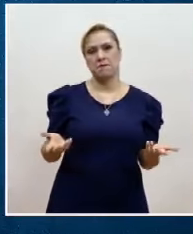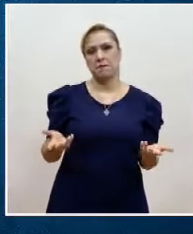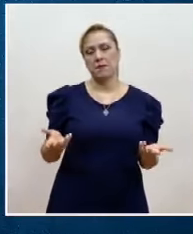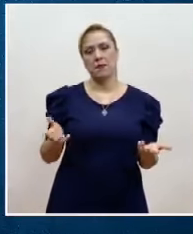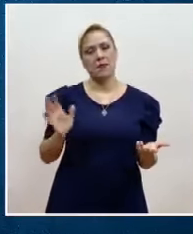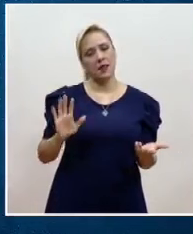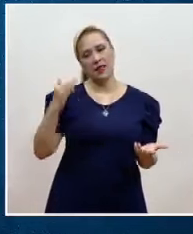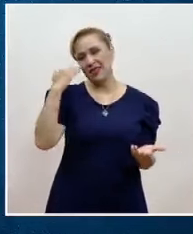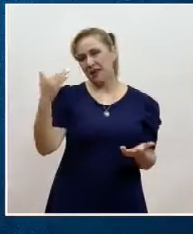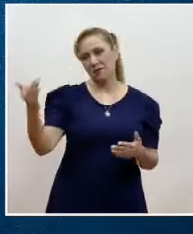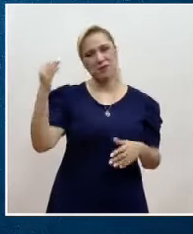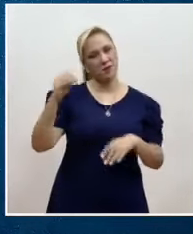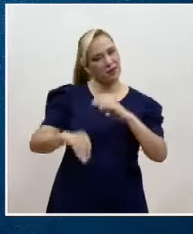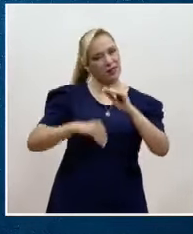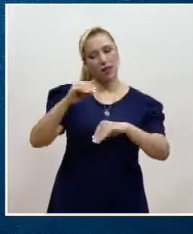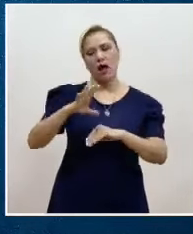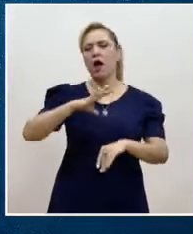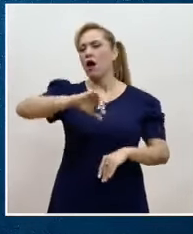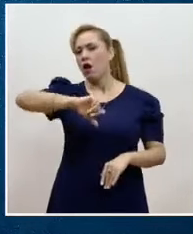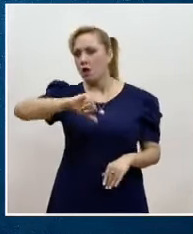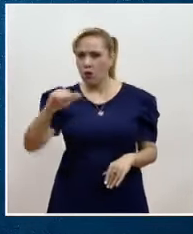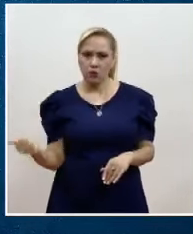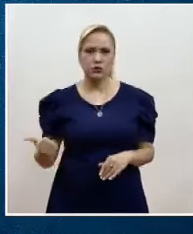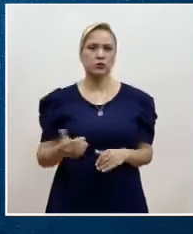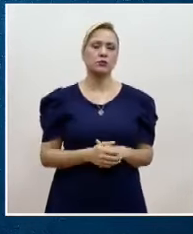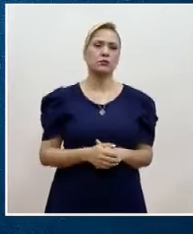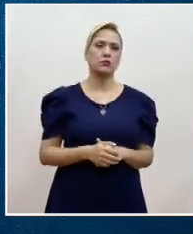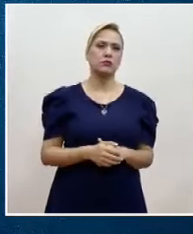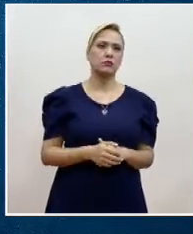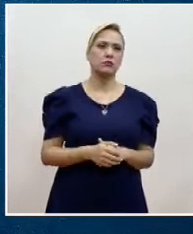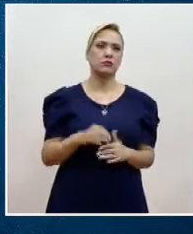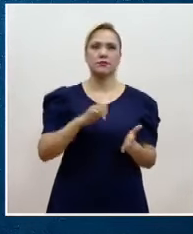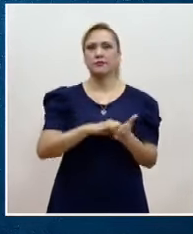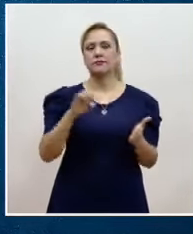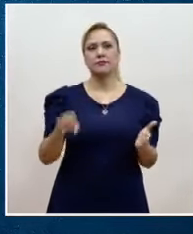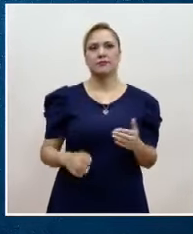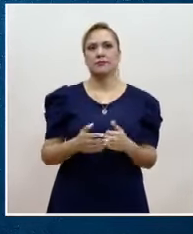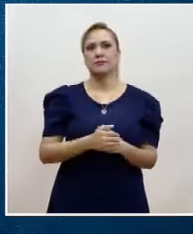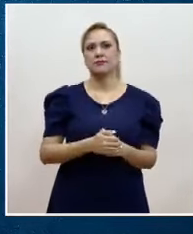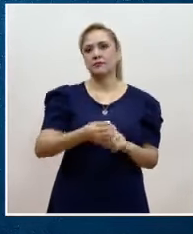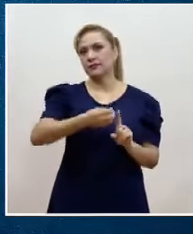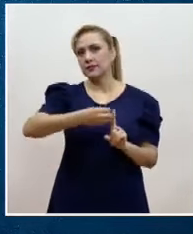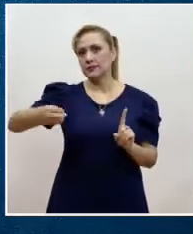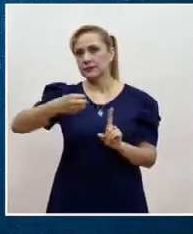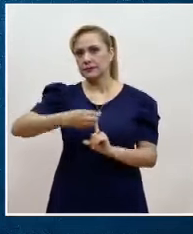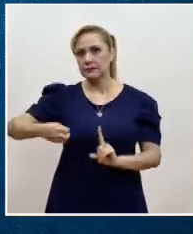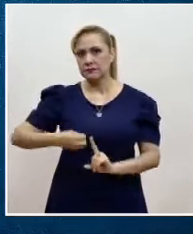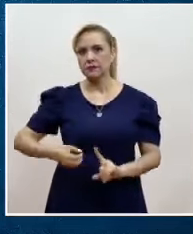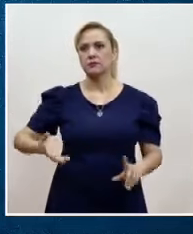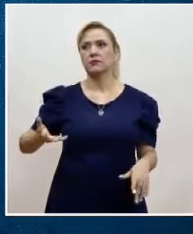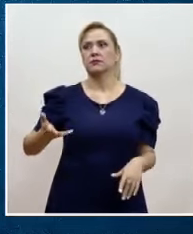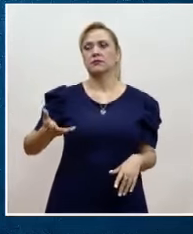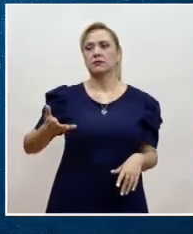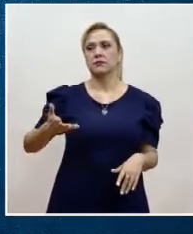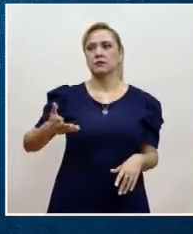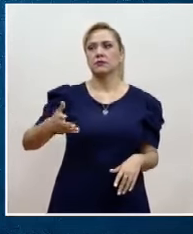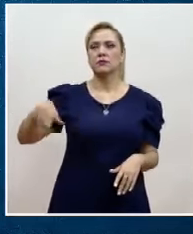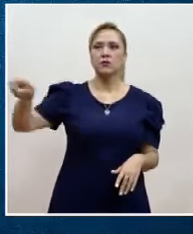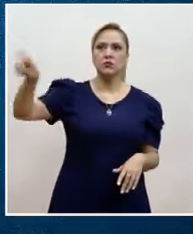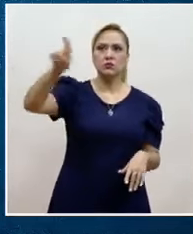lleva mucho tiempo. Hay muchas otras formas. Por ejemplo, desde mecanismos regulatorios, entidades